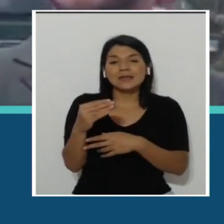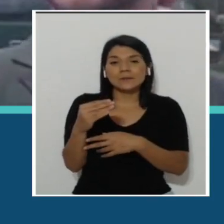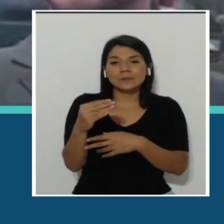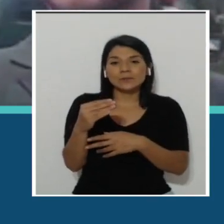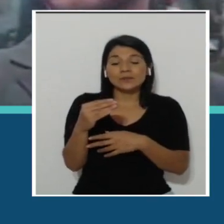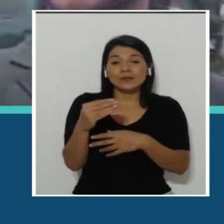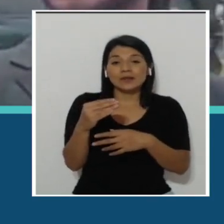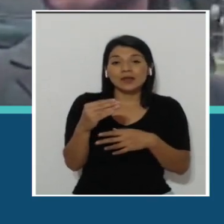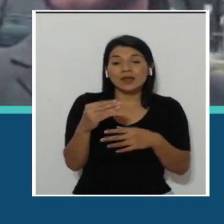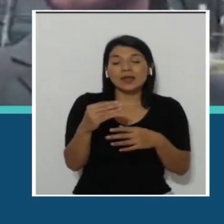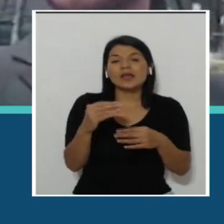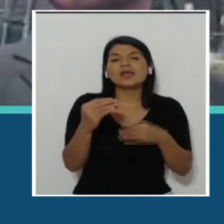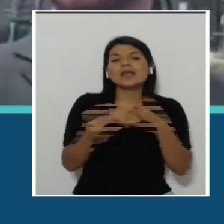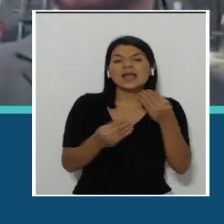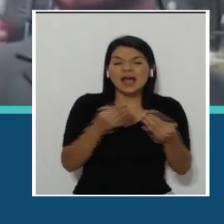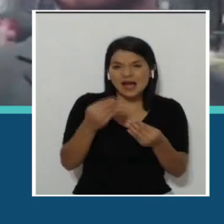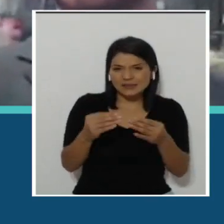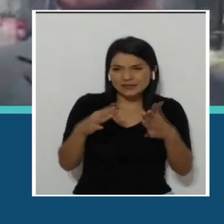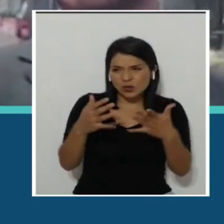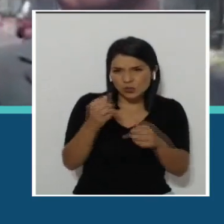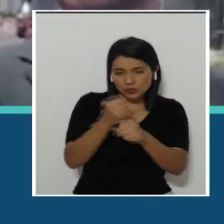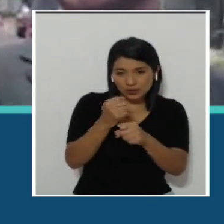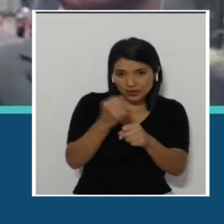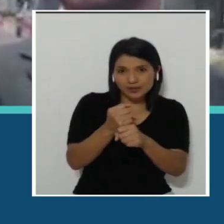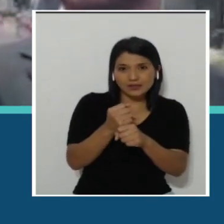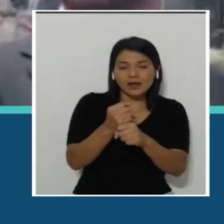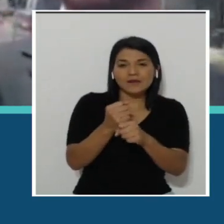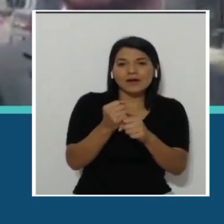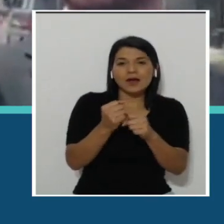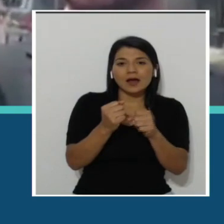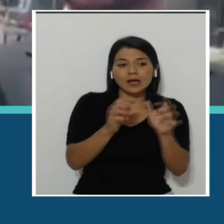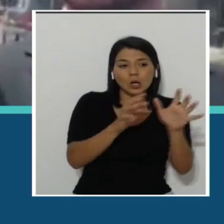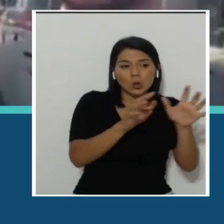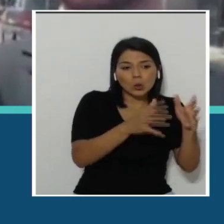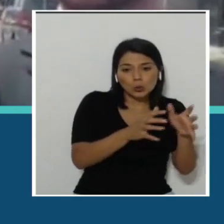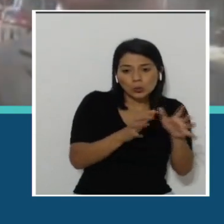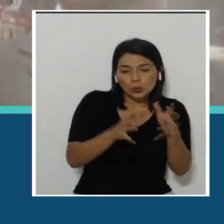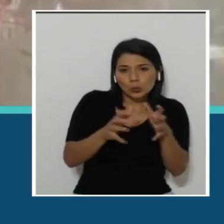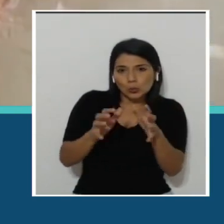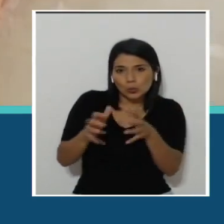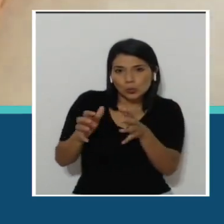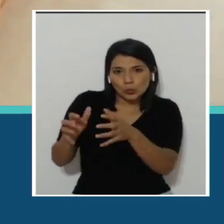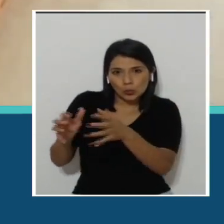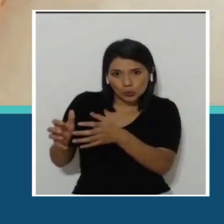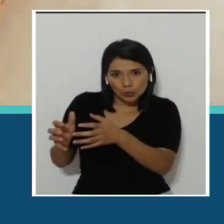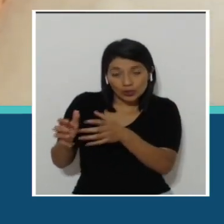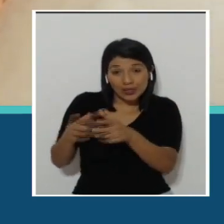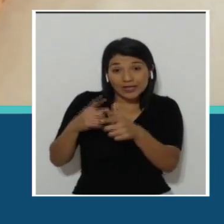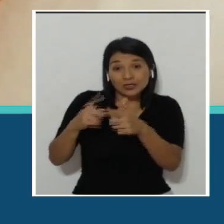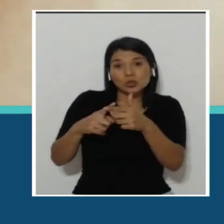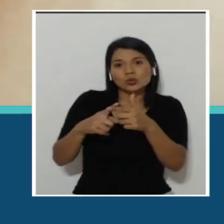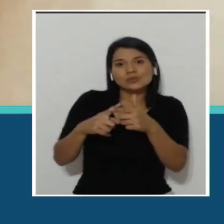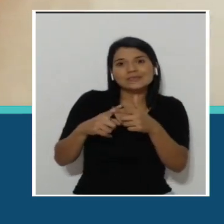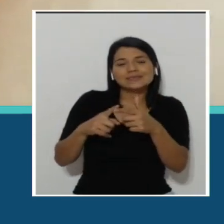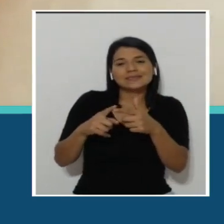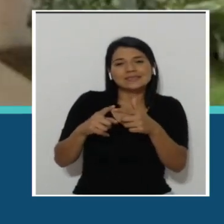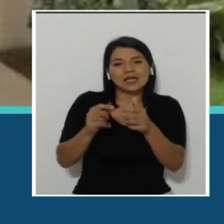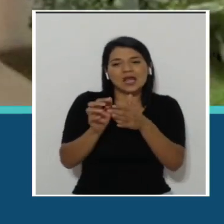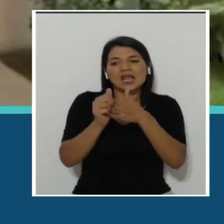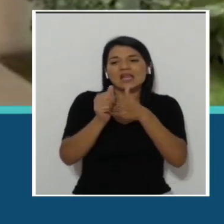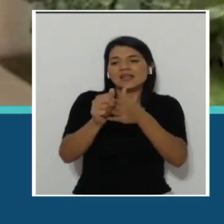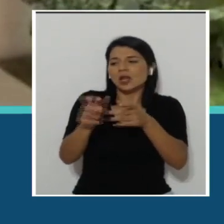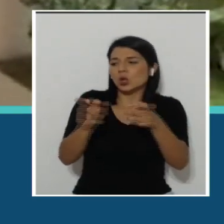creación de estructuras o capas que le permiten al líder controlar prácticamente todo este sector. El OIJ le da seguimiento a este